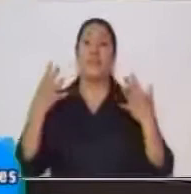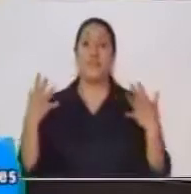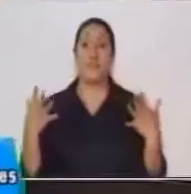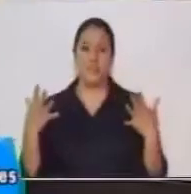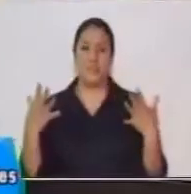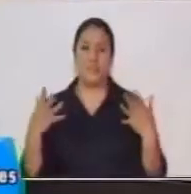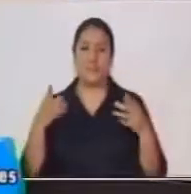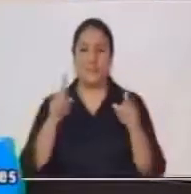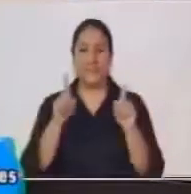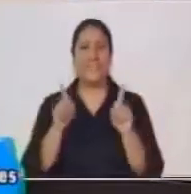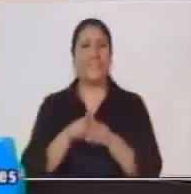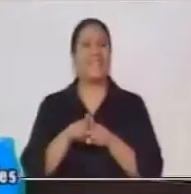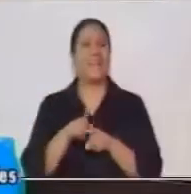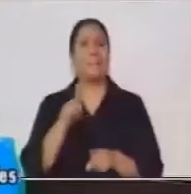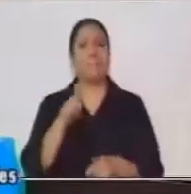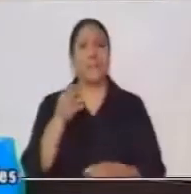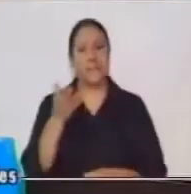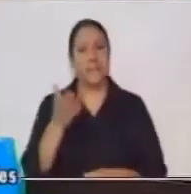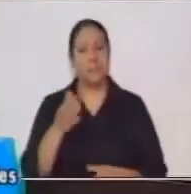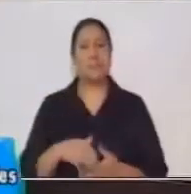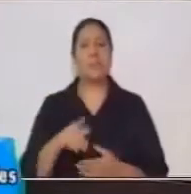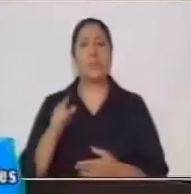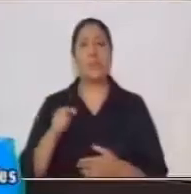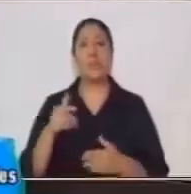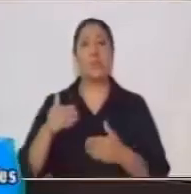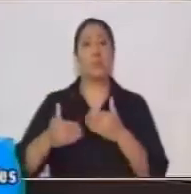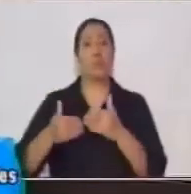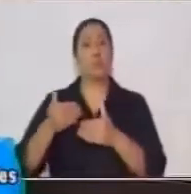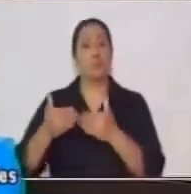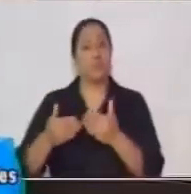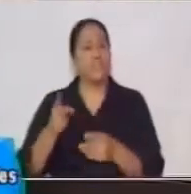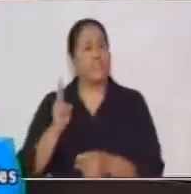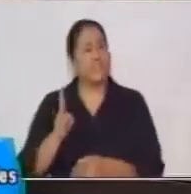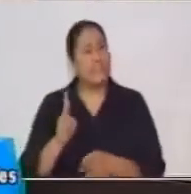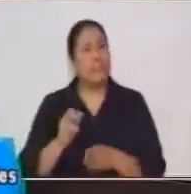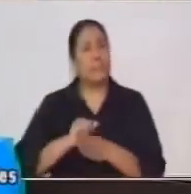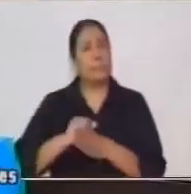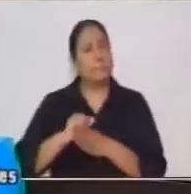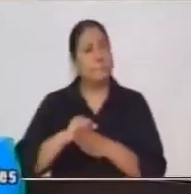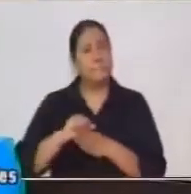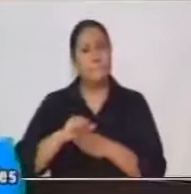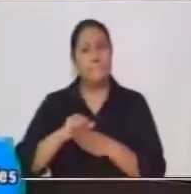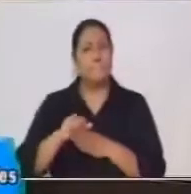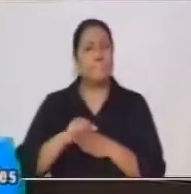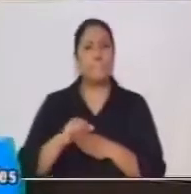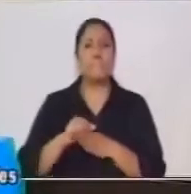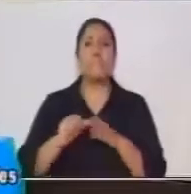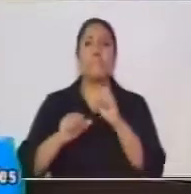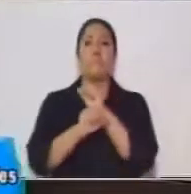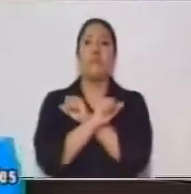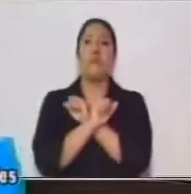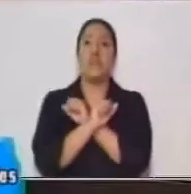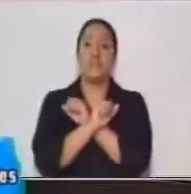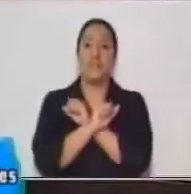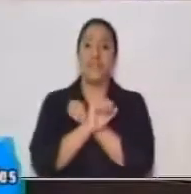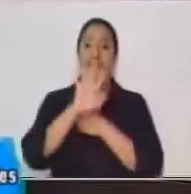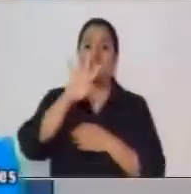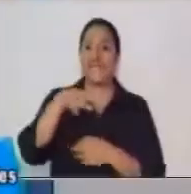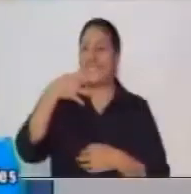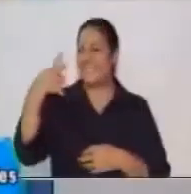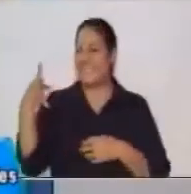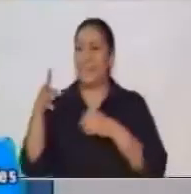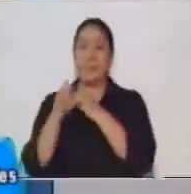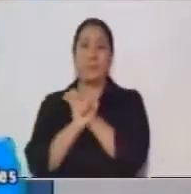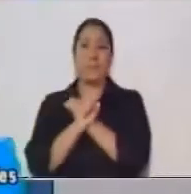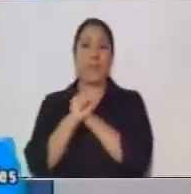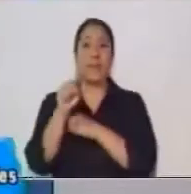También te invito a que constantemente repases las tablas, porque las tablas son importantes